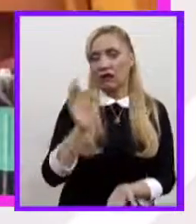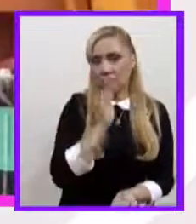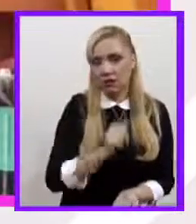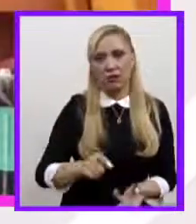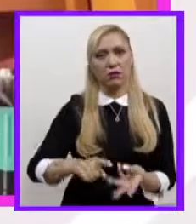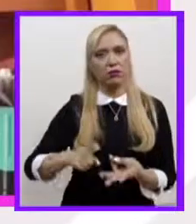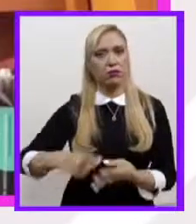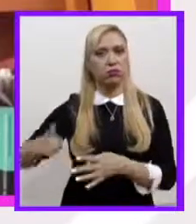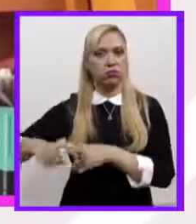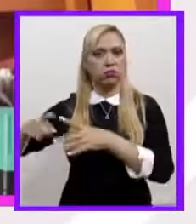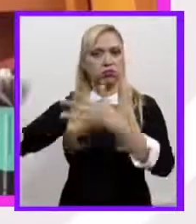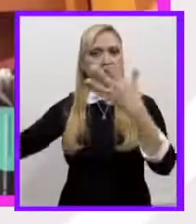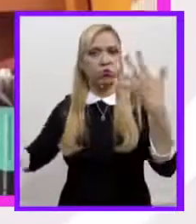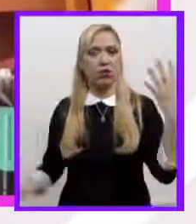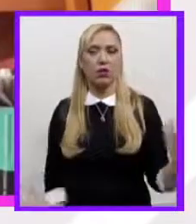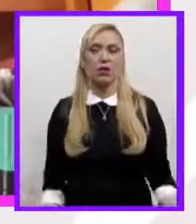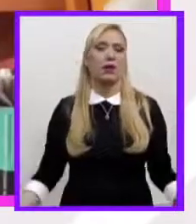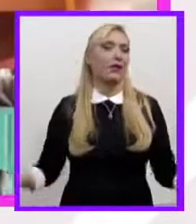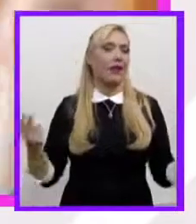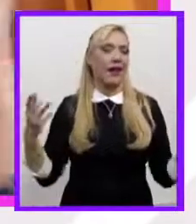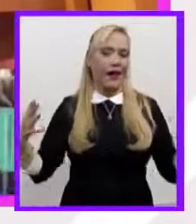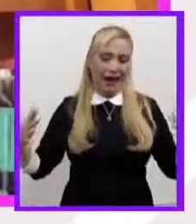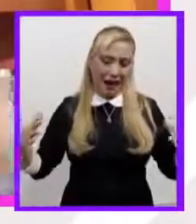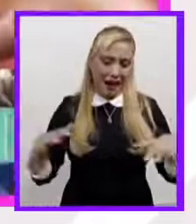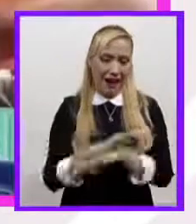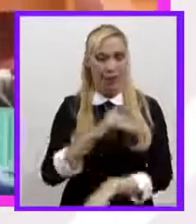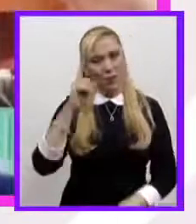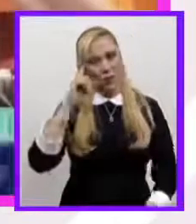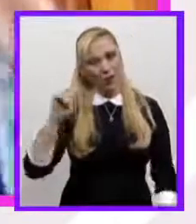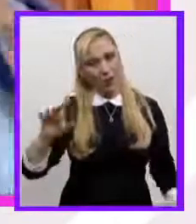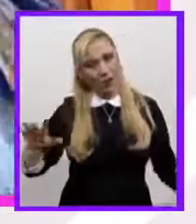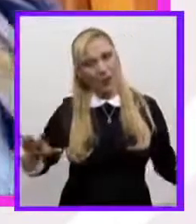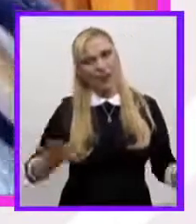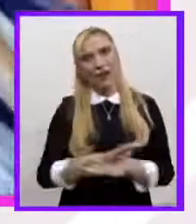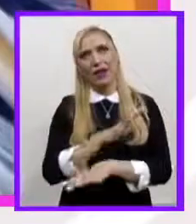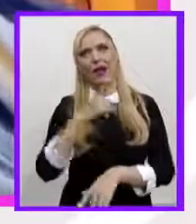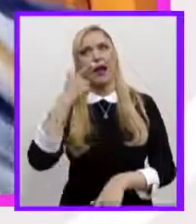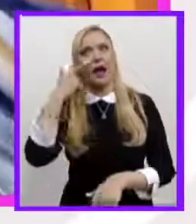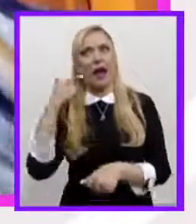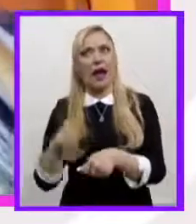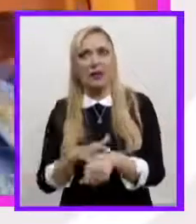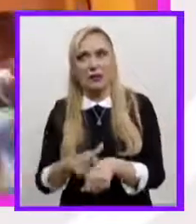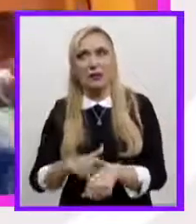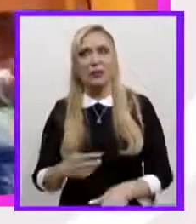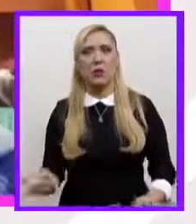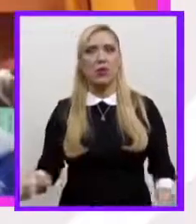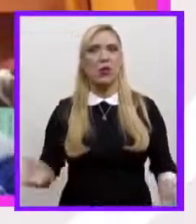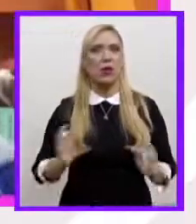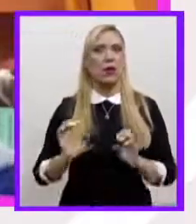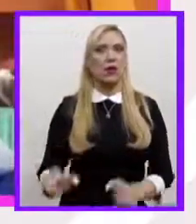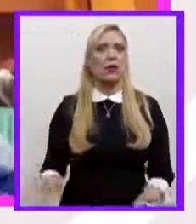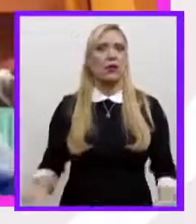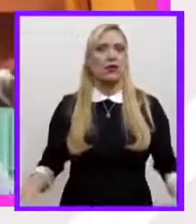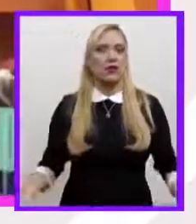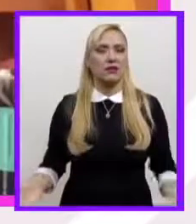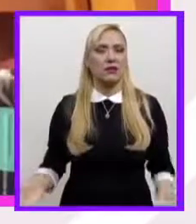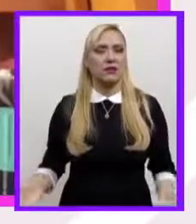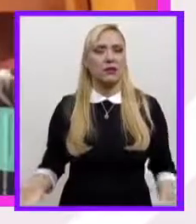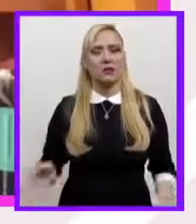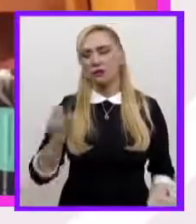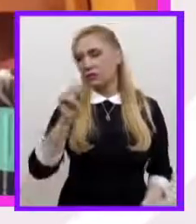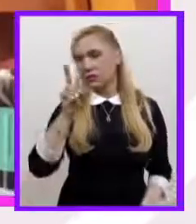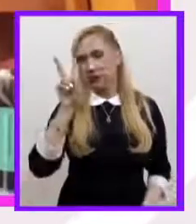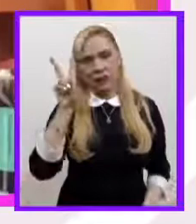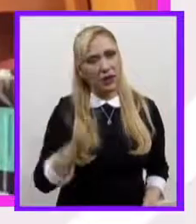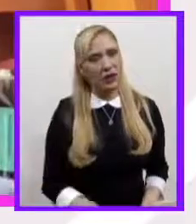partir de este tipo de medidas diferentes, ¿no? De medidas imaginativas. Y lo otro que te quería yo decir,